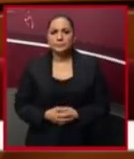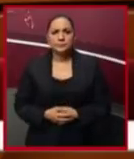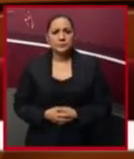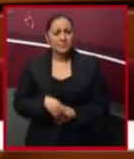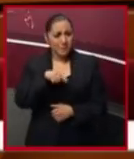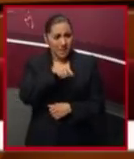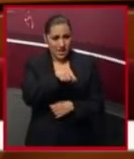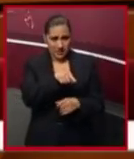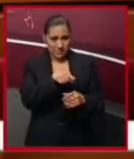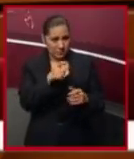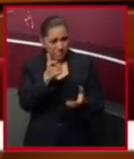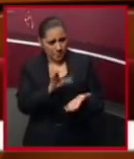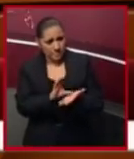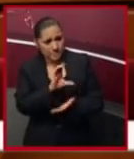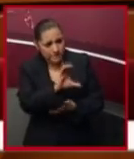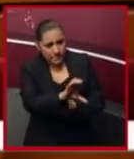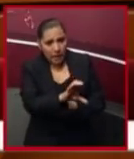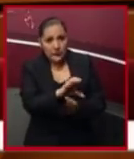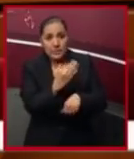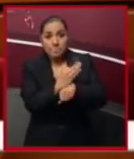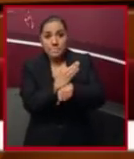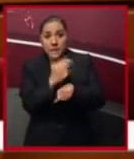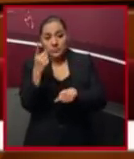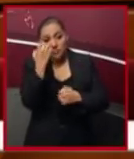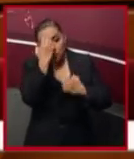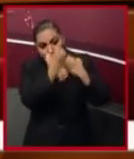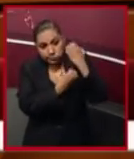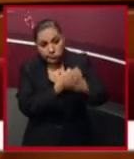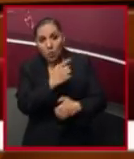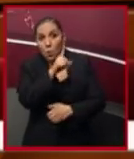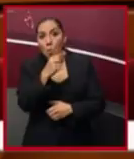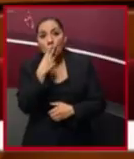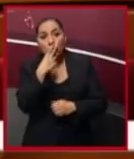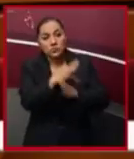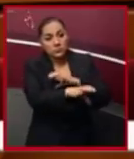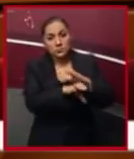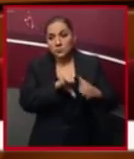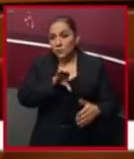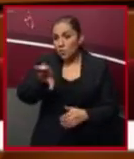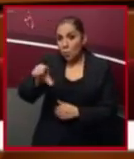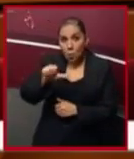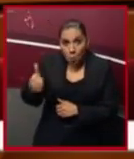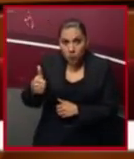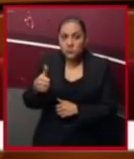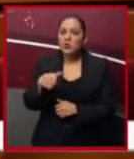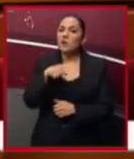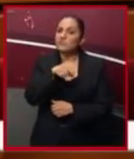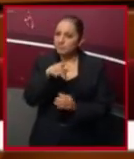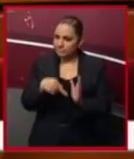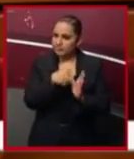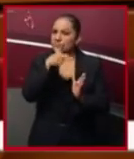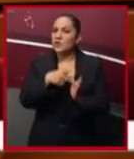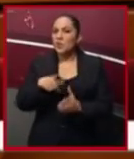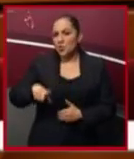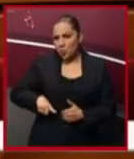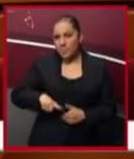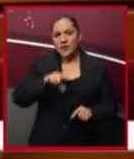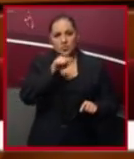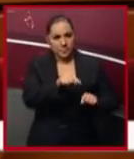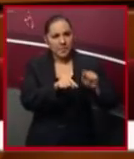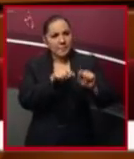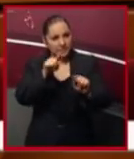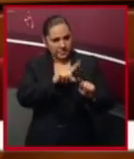incurrido algunas administraciones estatales y municipales del país y por las que el órgano fiscalizador ha presentado